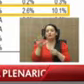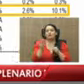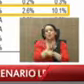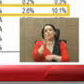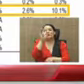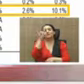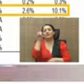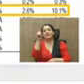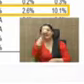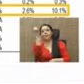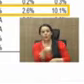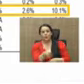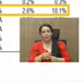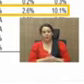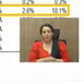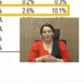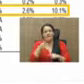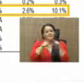Pero vean qué interesante.